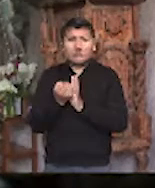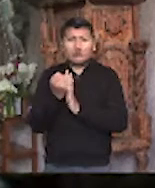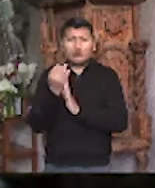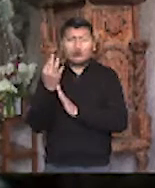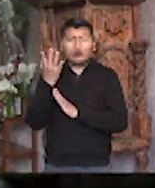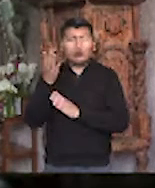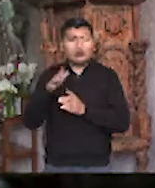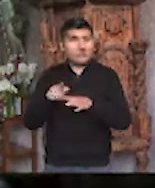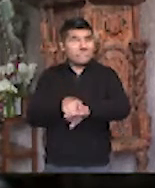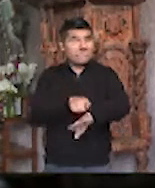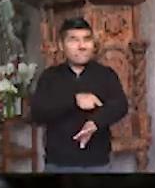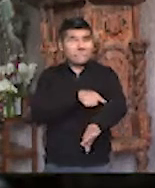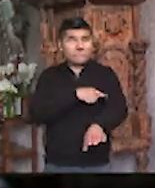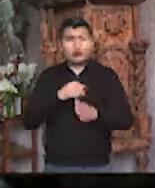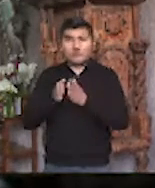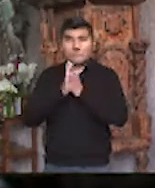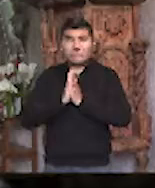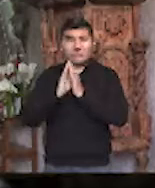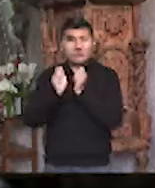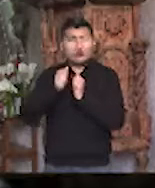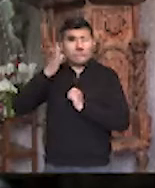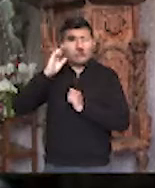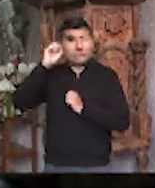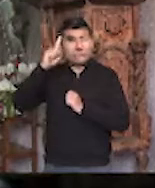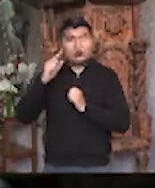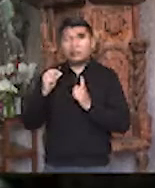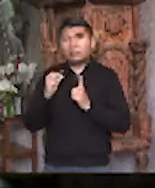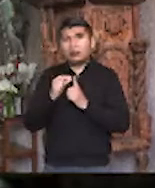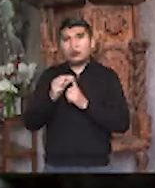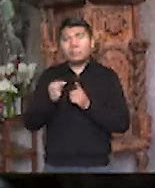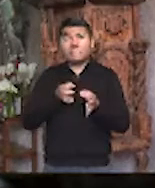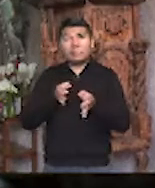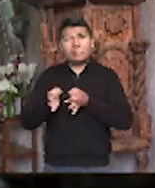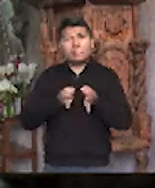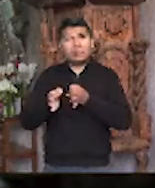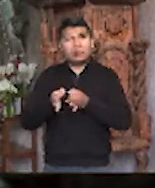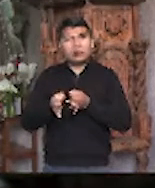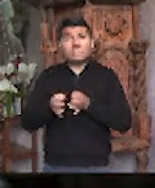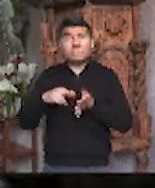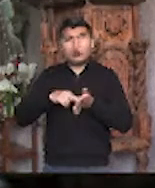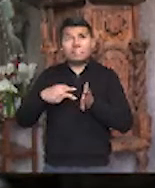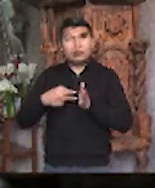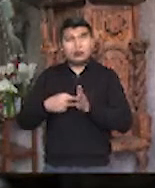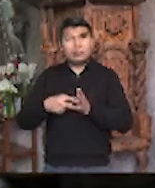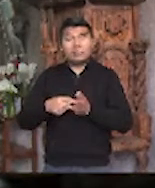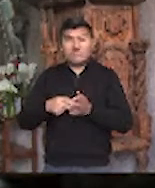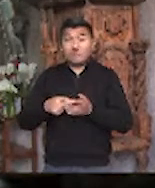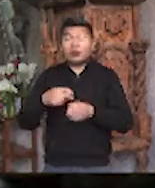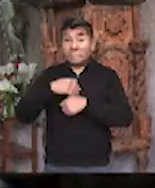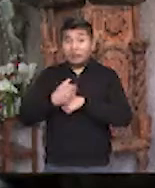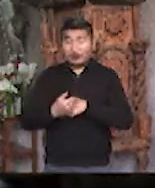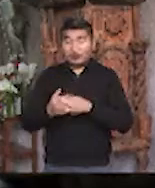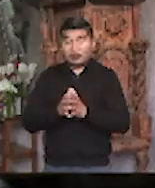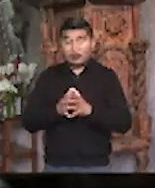oración con dios las palabras que explicarán el signo de la multiplicación de los